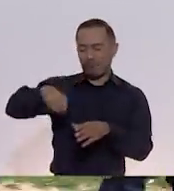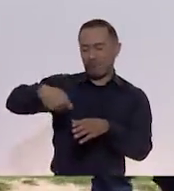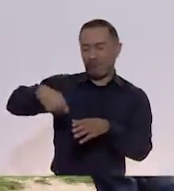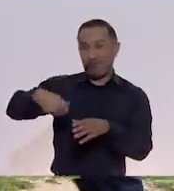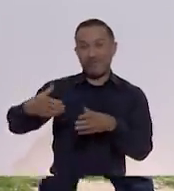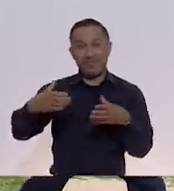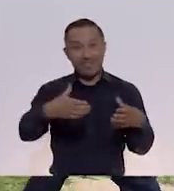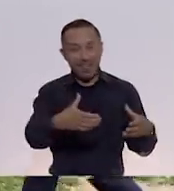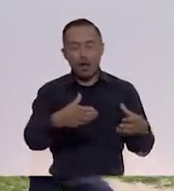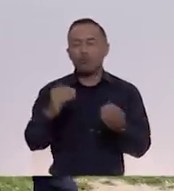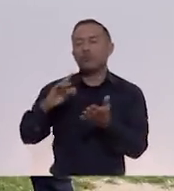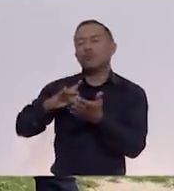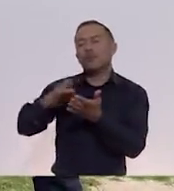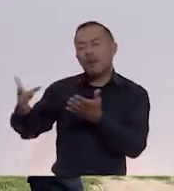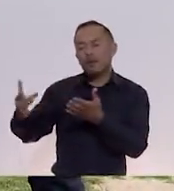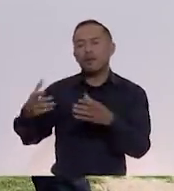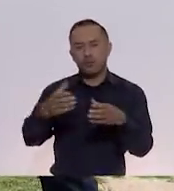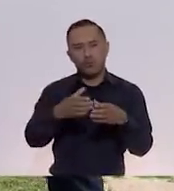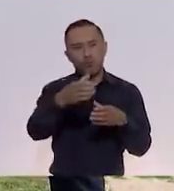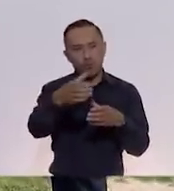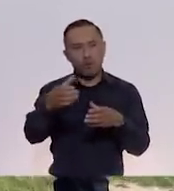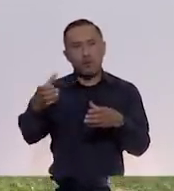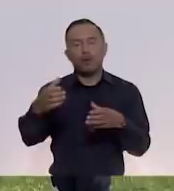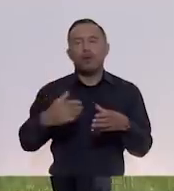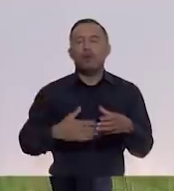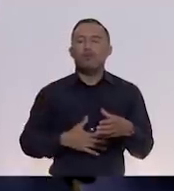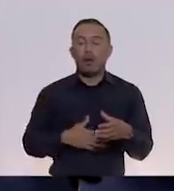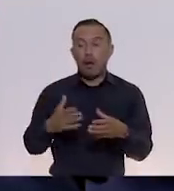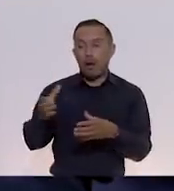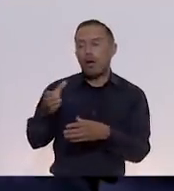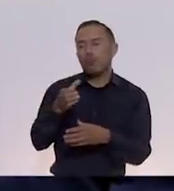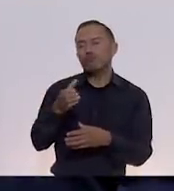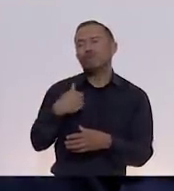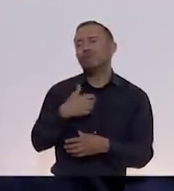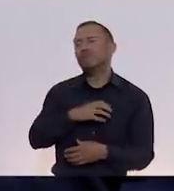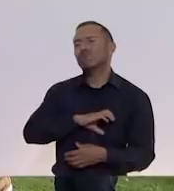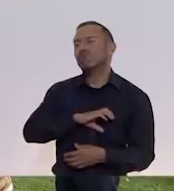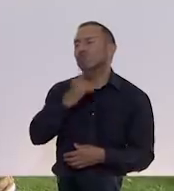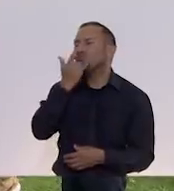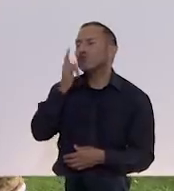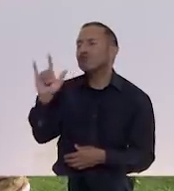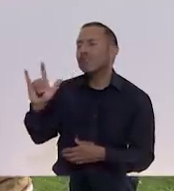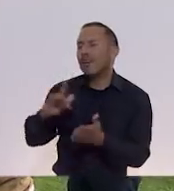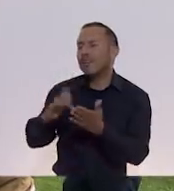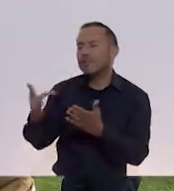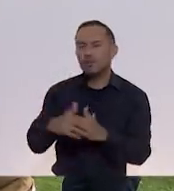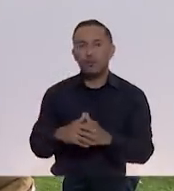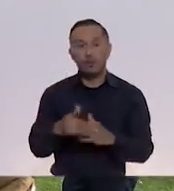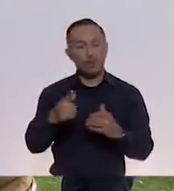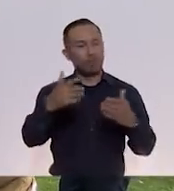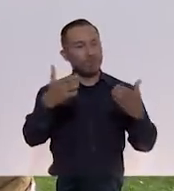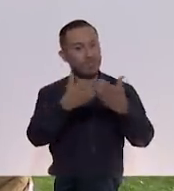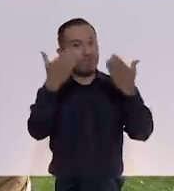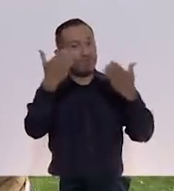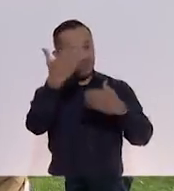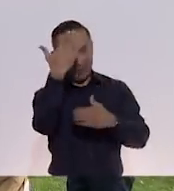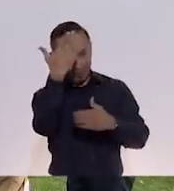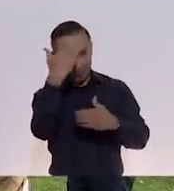gracias. Te habías tardado, hermanita. Ay. Gracias, mi amor. Pues salud, ¿no? ¿Por la mudanza? Sí.